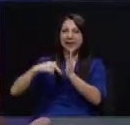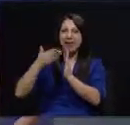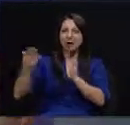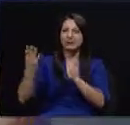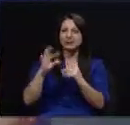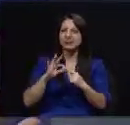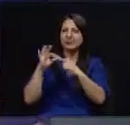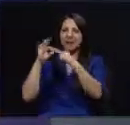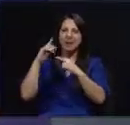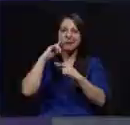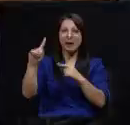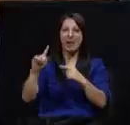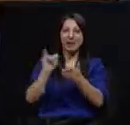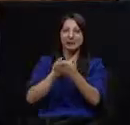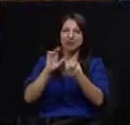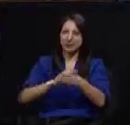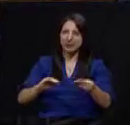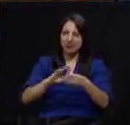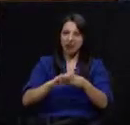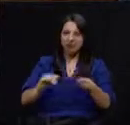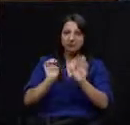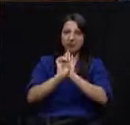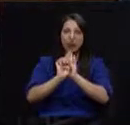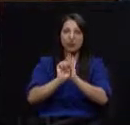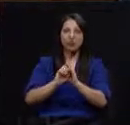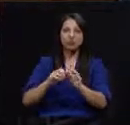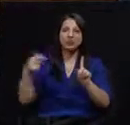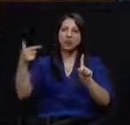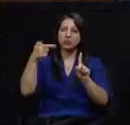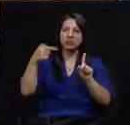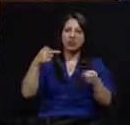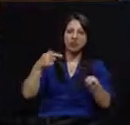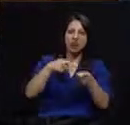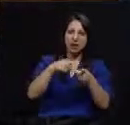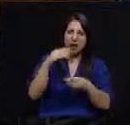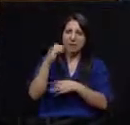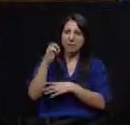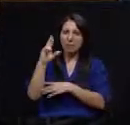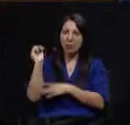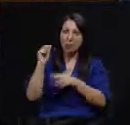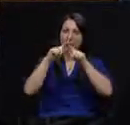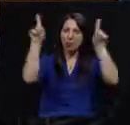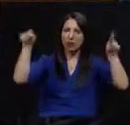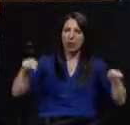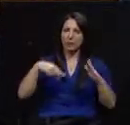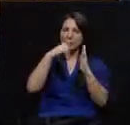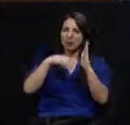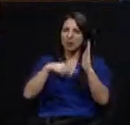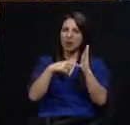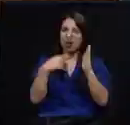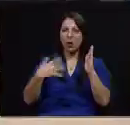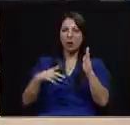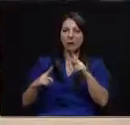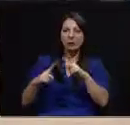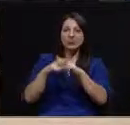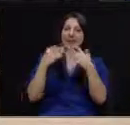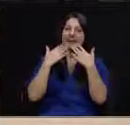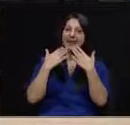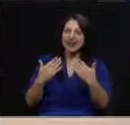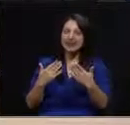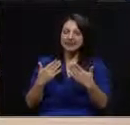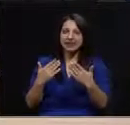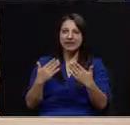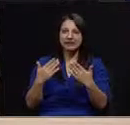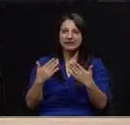pintan cosas especiales para el documental. Claro. Por ejemplo, el fusilamiento de Mora, que fue un cuadro que surge